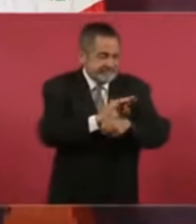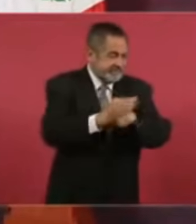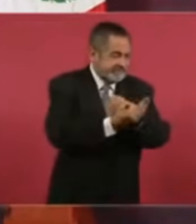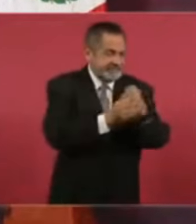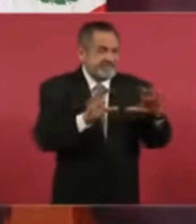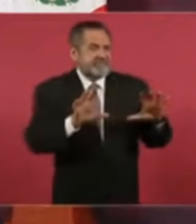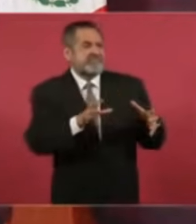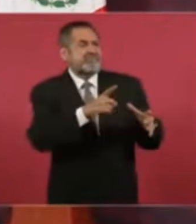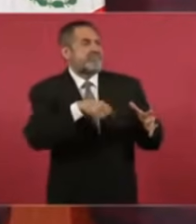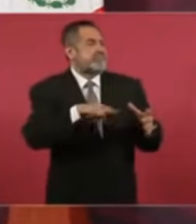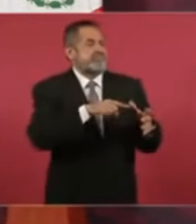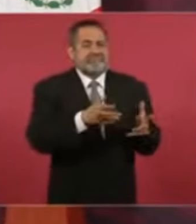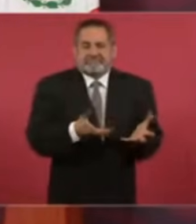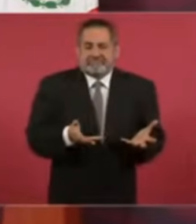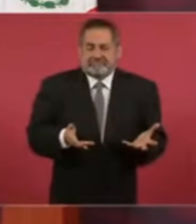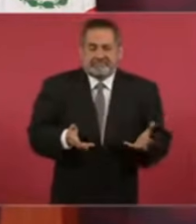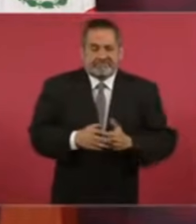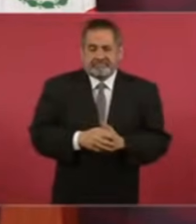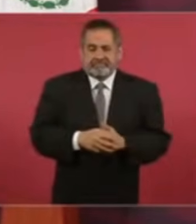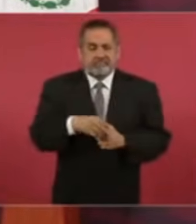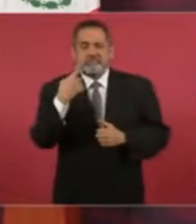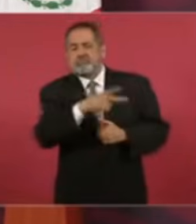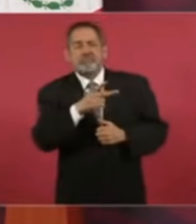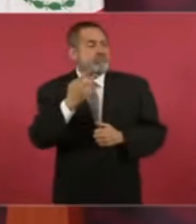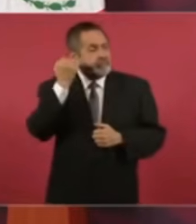defender las políticas